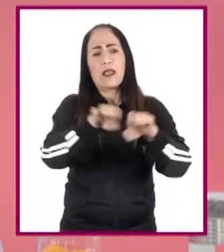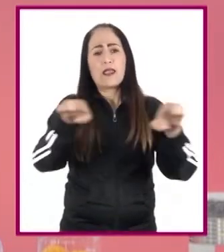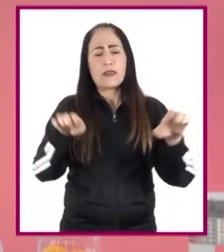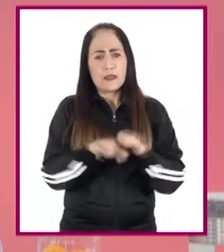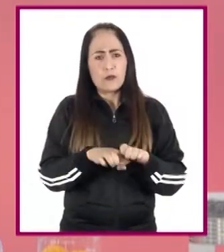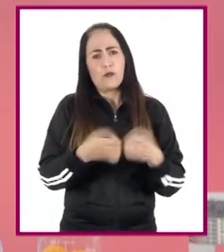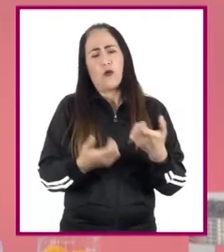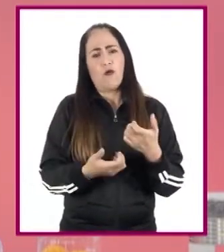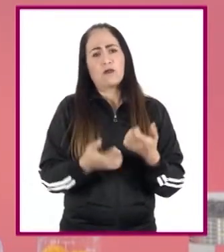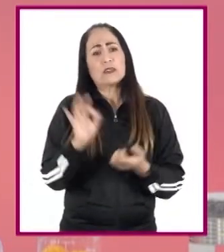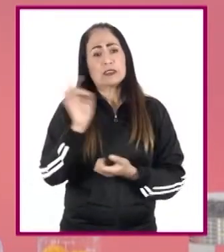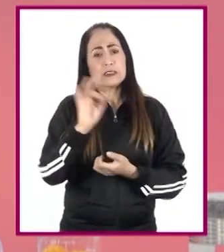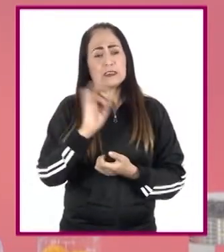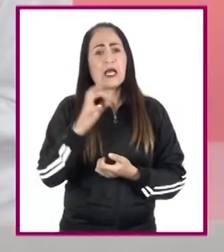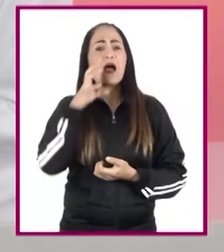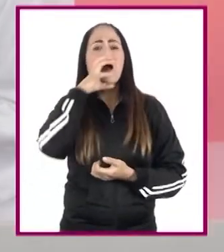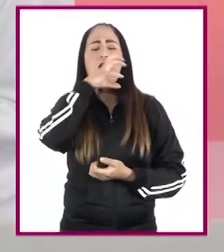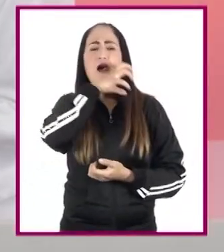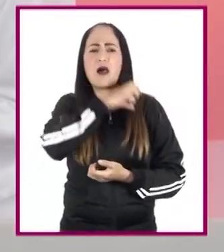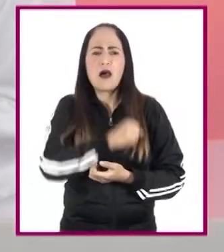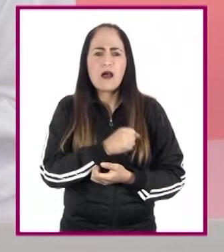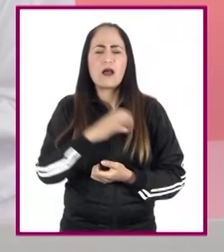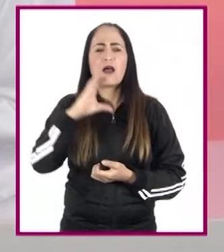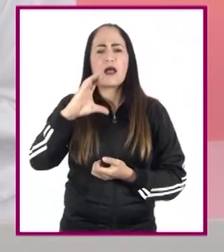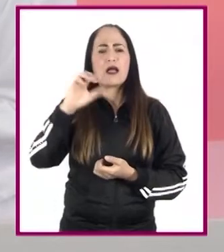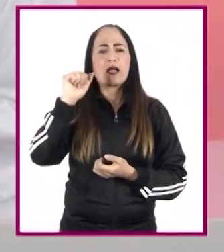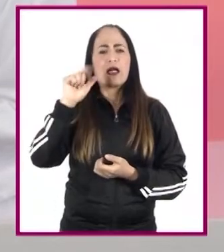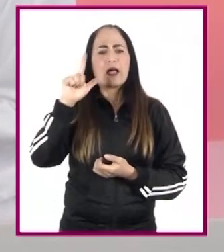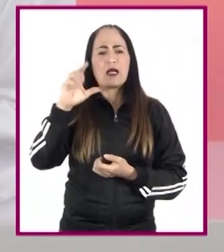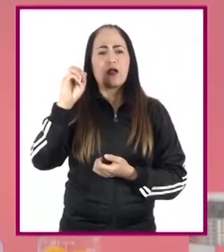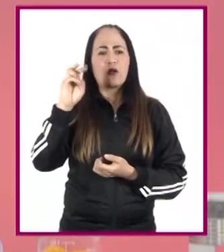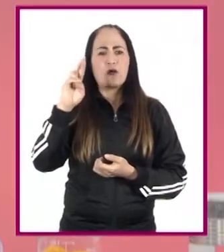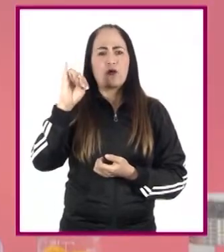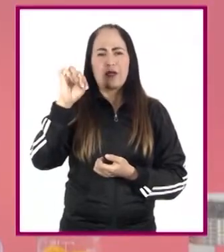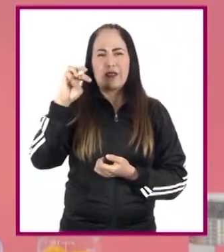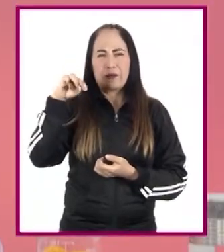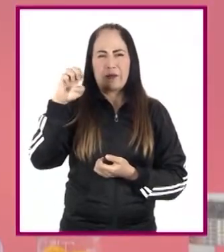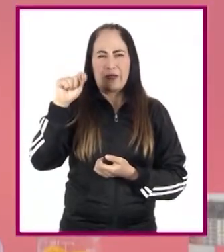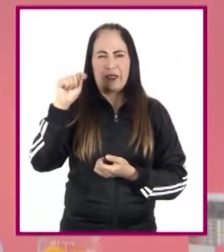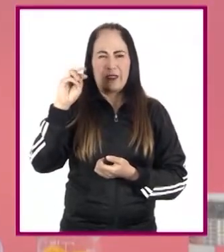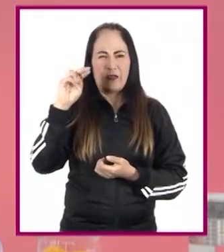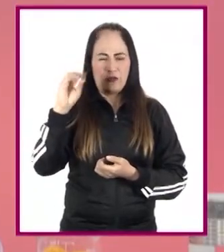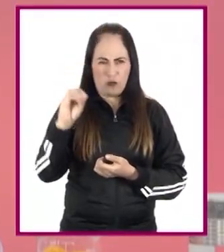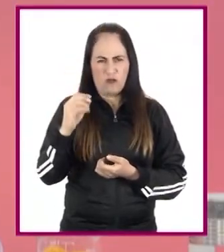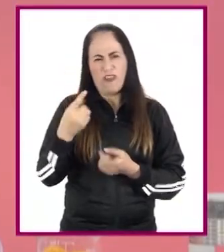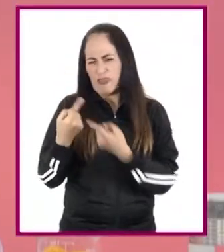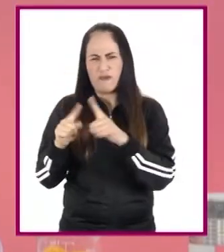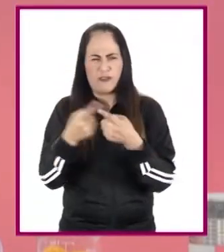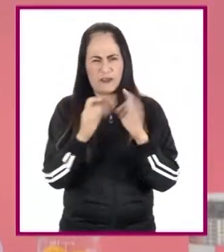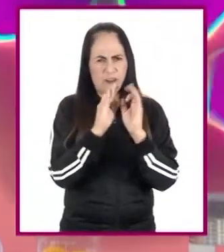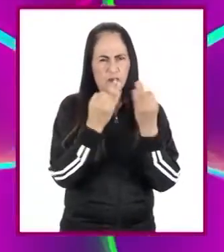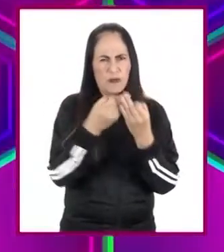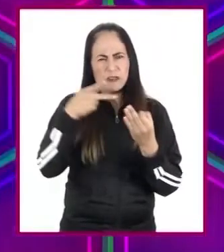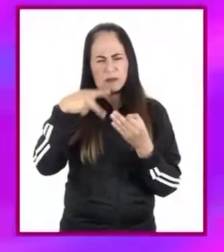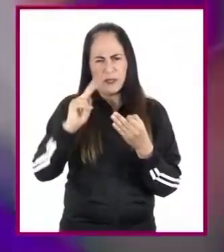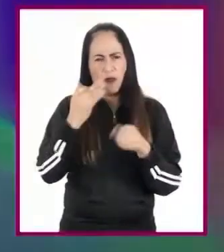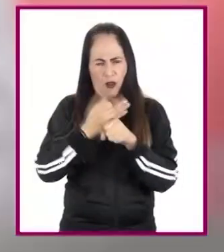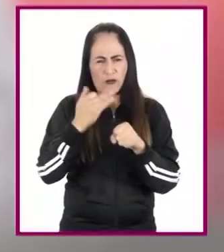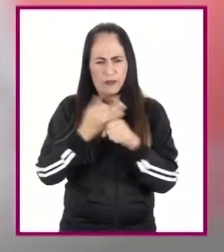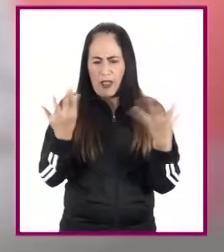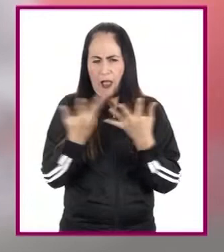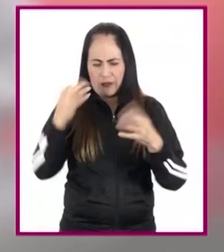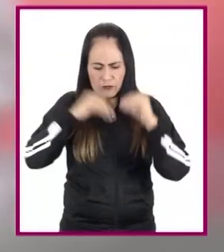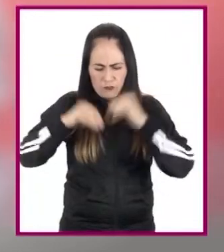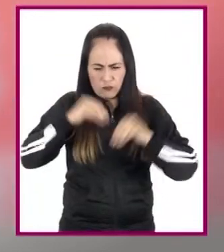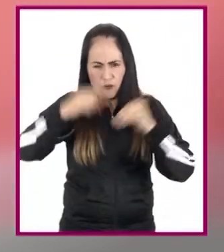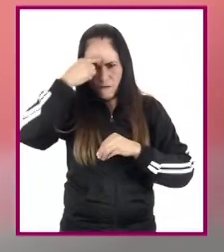en los alimentos es un calorímetro. Y aunque hay diferentes maneras de construirlo, vamos a fabricar uno muy sencillo.